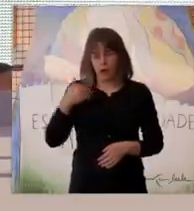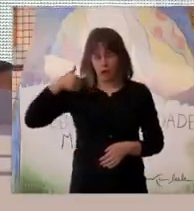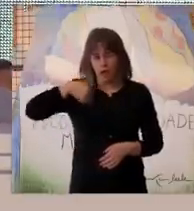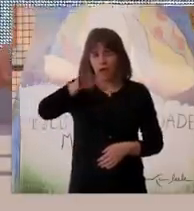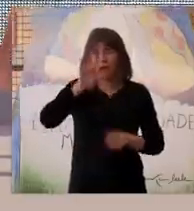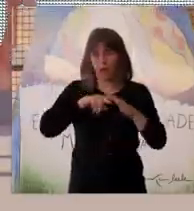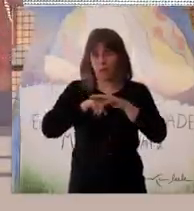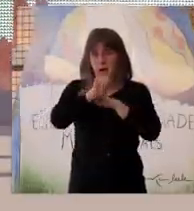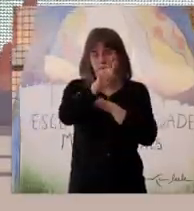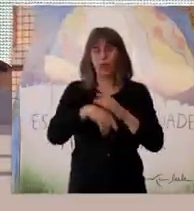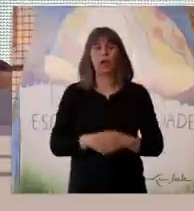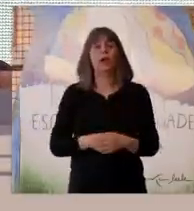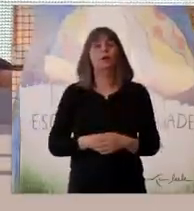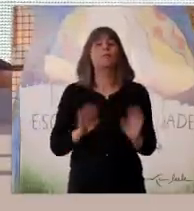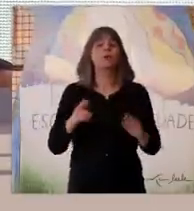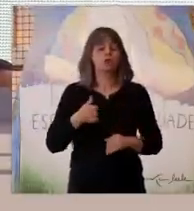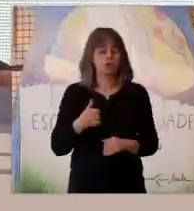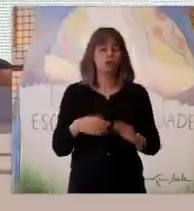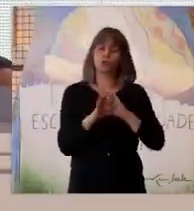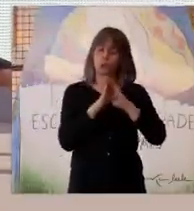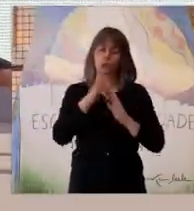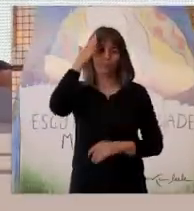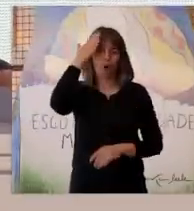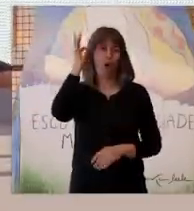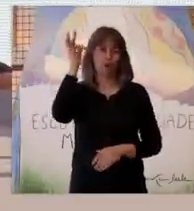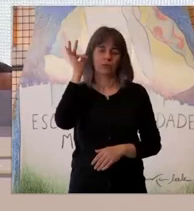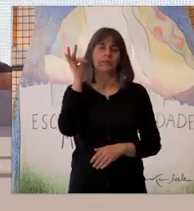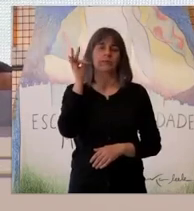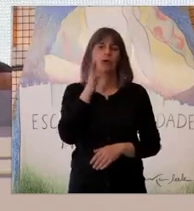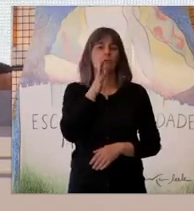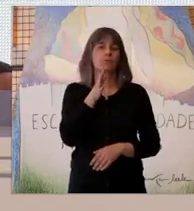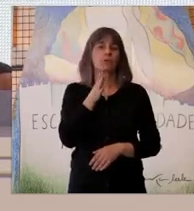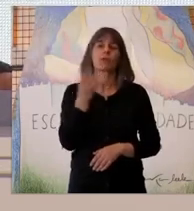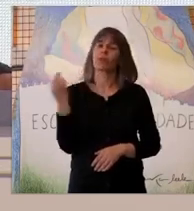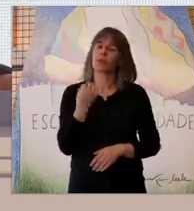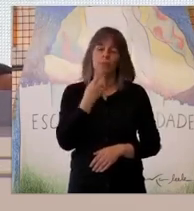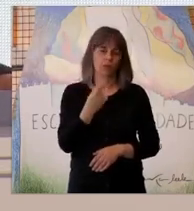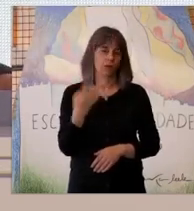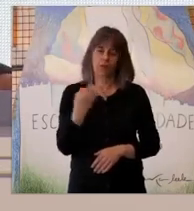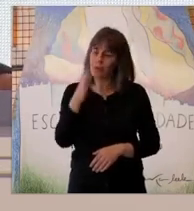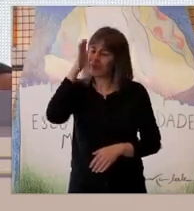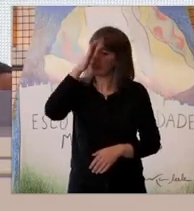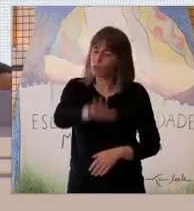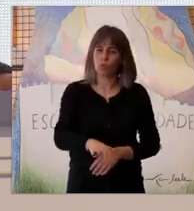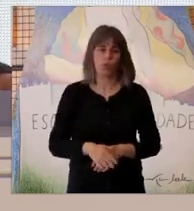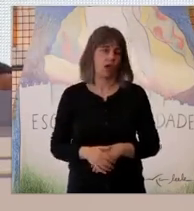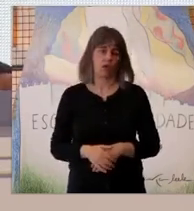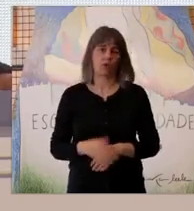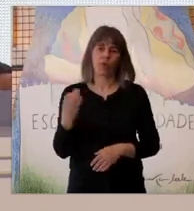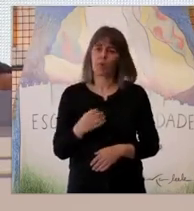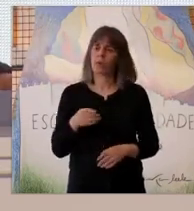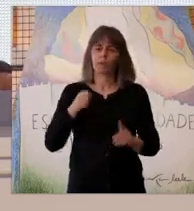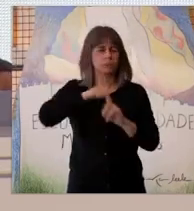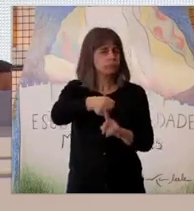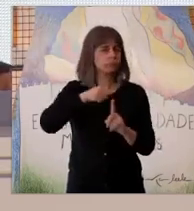no dejo de ser optimista En todo caso porque sí es verdad que hay que decirlo hay que denunciarlo y hay que ser muy pesadas